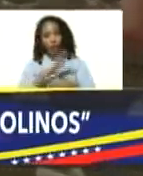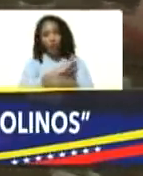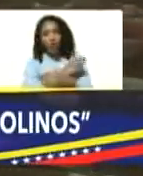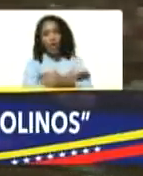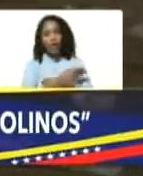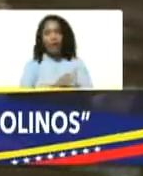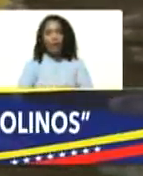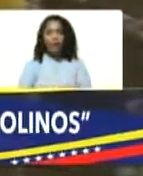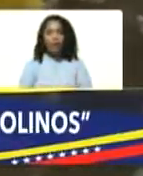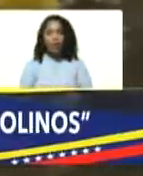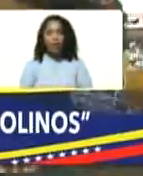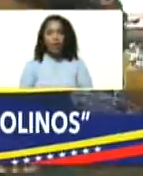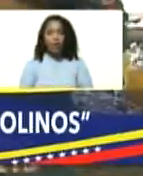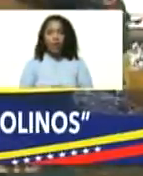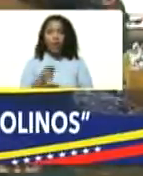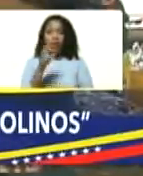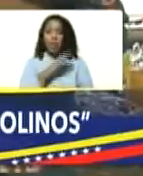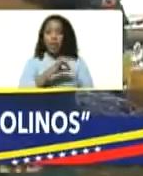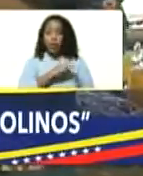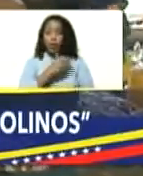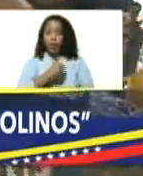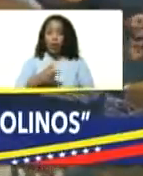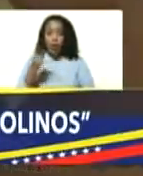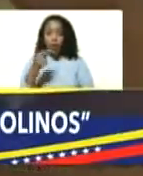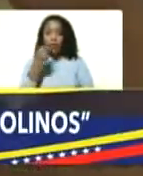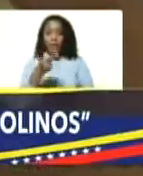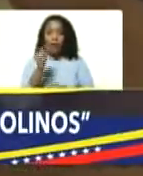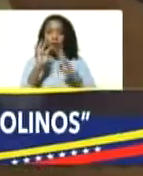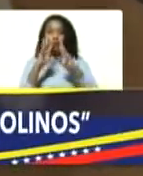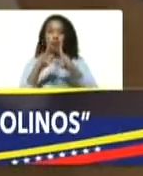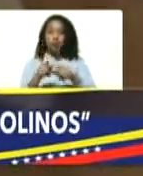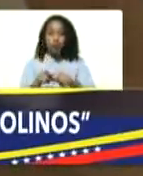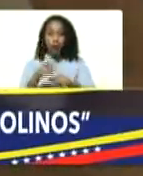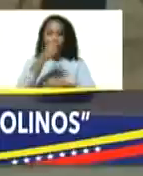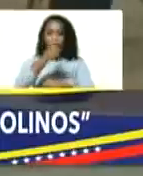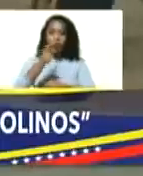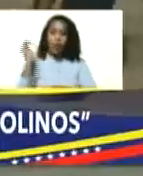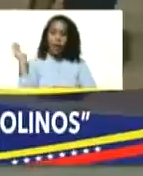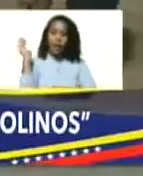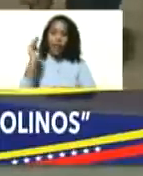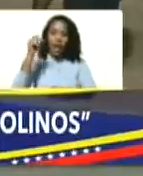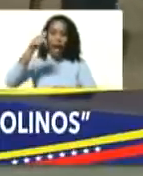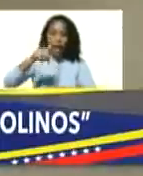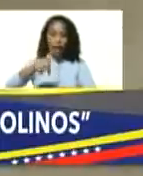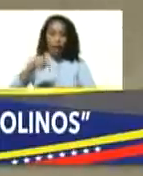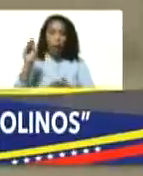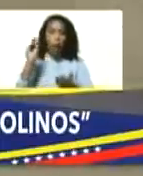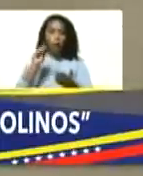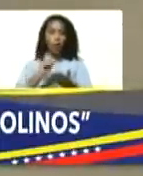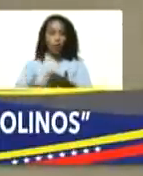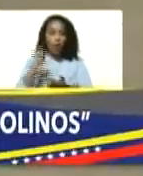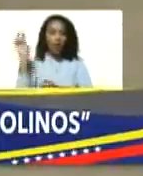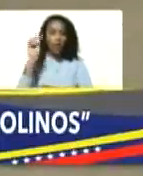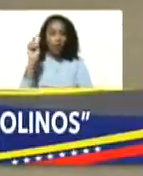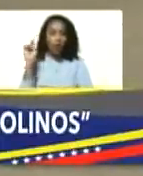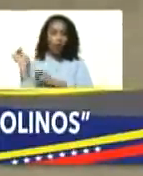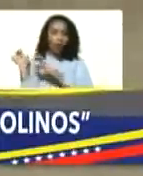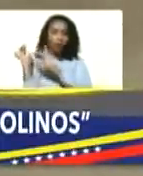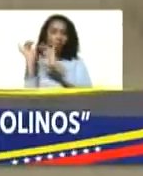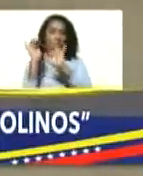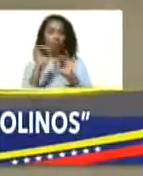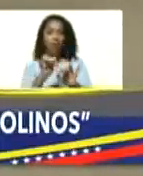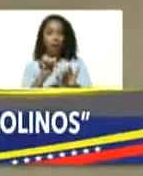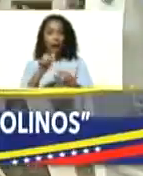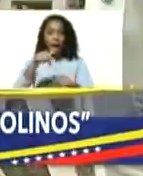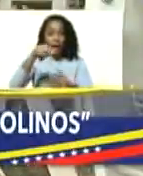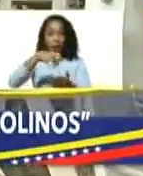cuando usted hablaba señor presidente de las personas que están regresando de los venezolanos que están regresando gracias a dios aquí en